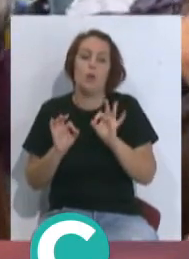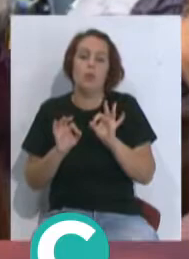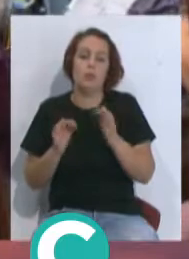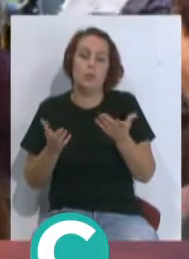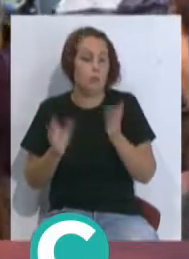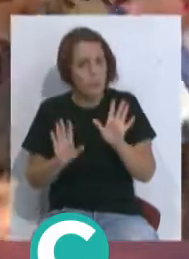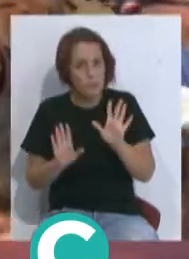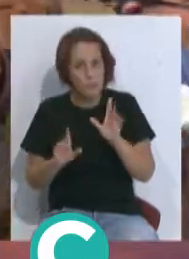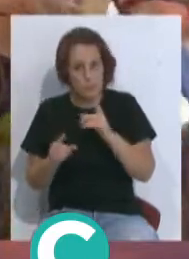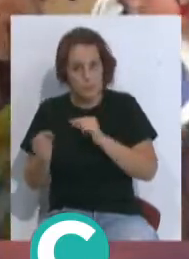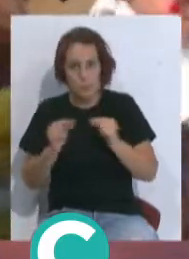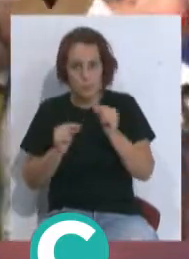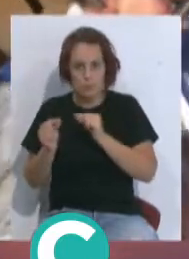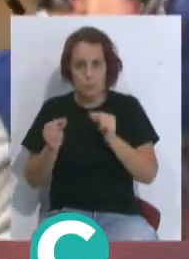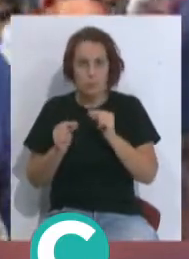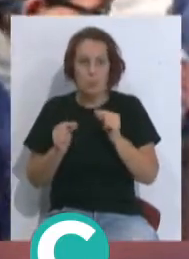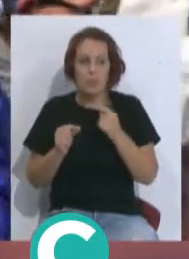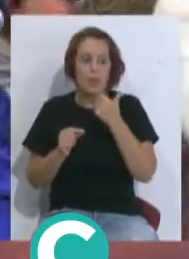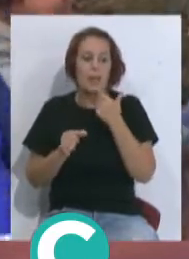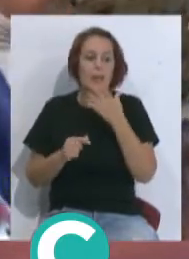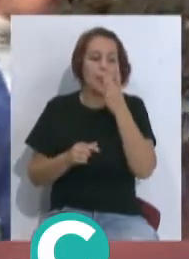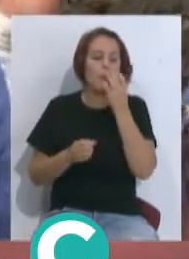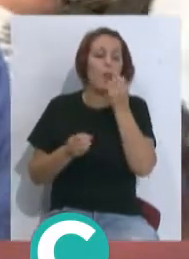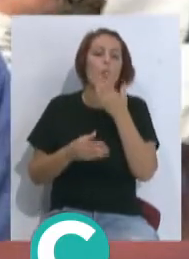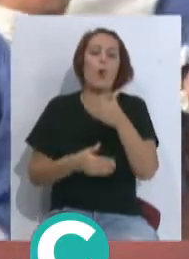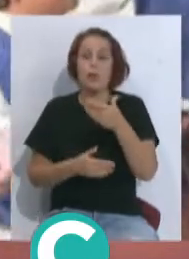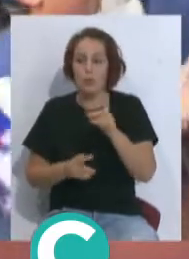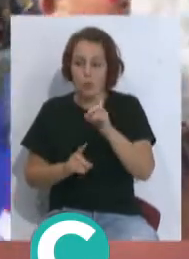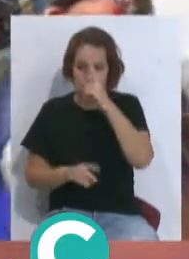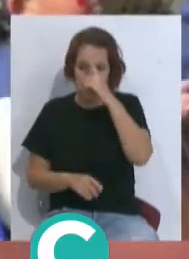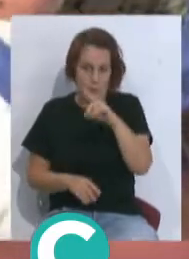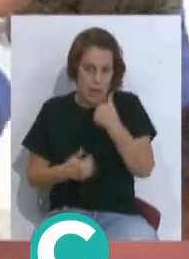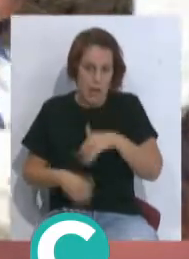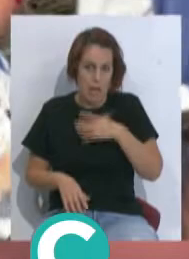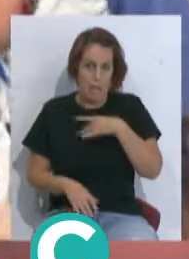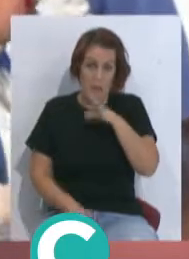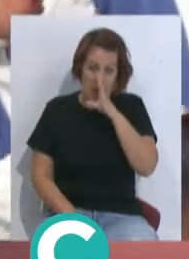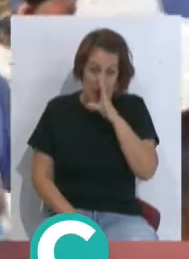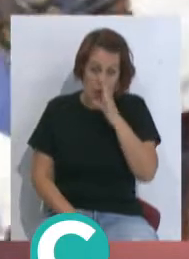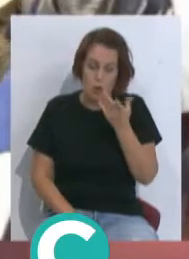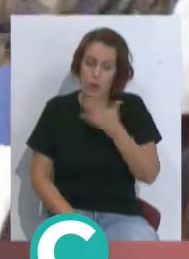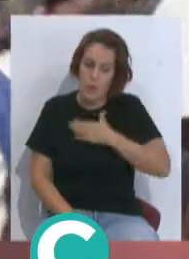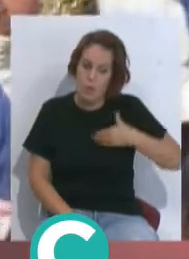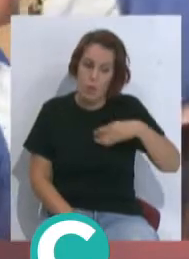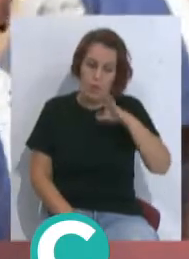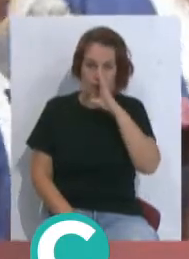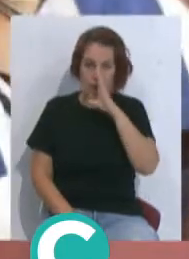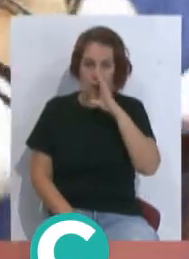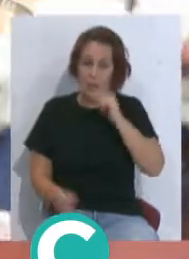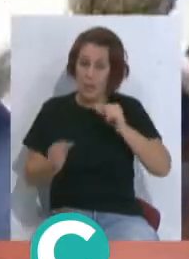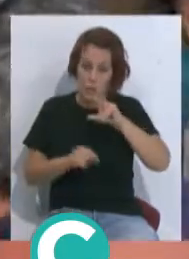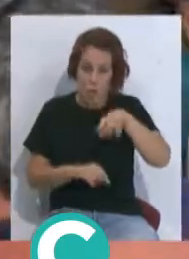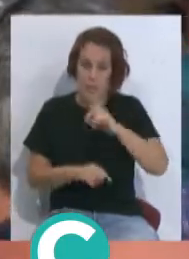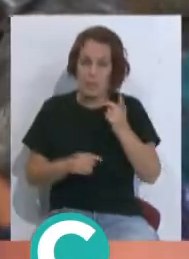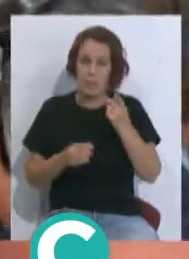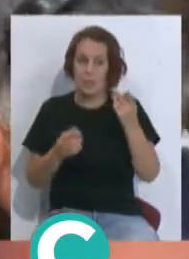es que el debate no puede ser... ¿Cuándo es mejor el carnaval? Si ya sabemos cuándo es mejor el carnaval, si sabemos que es en febrero y queremos que el carnaval sea en febrero, si ese no es el debate